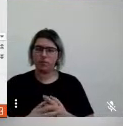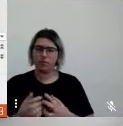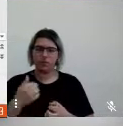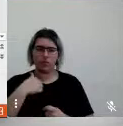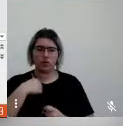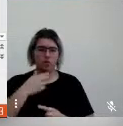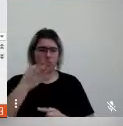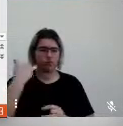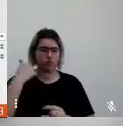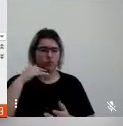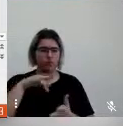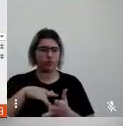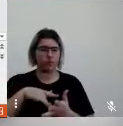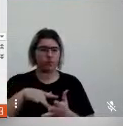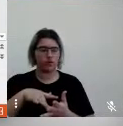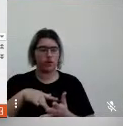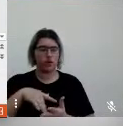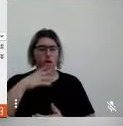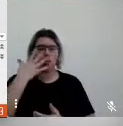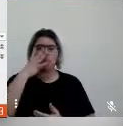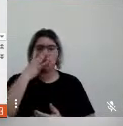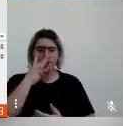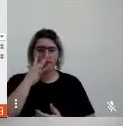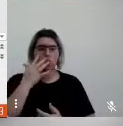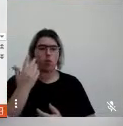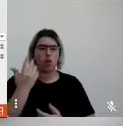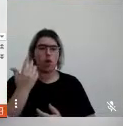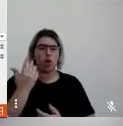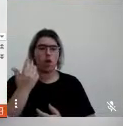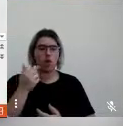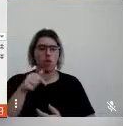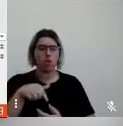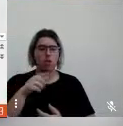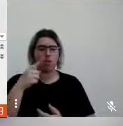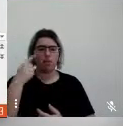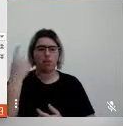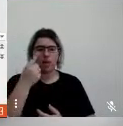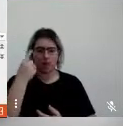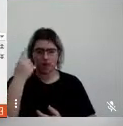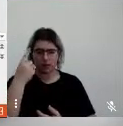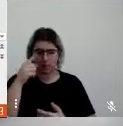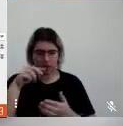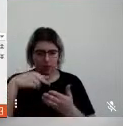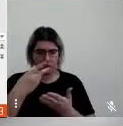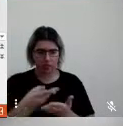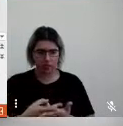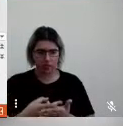Aventura y me desmayé por Aventura.